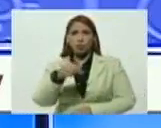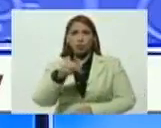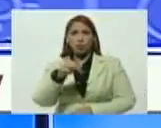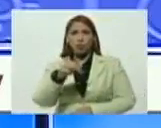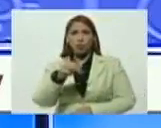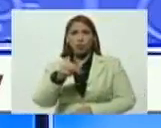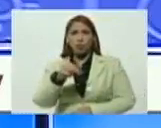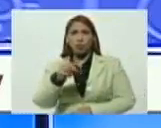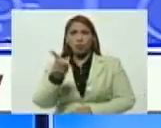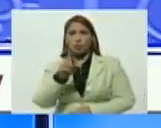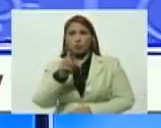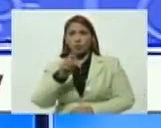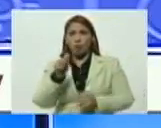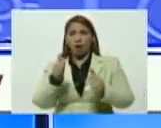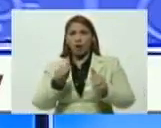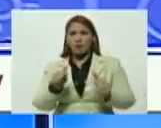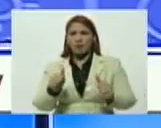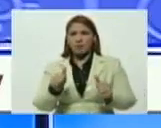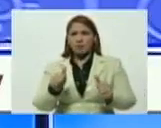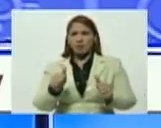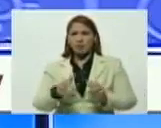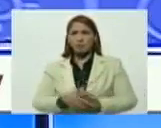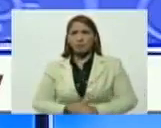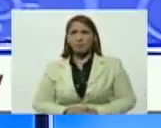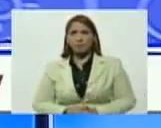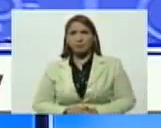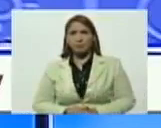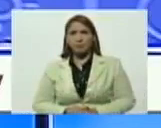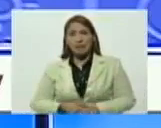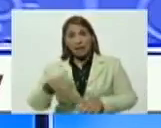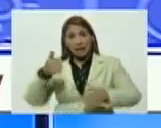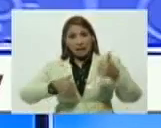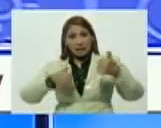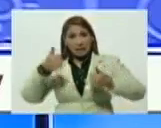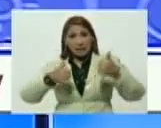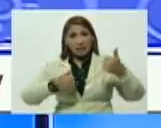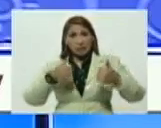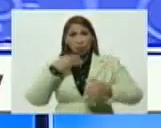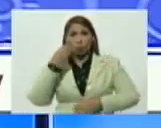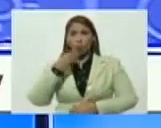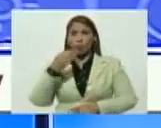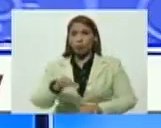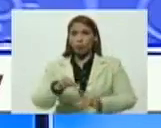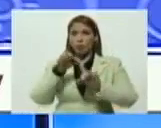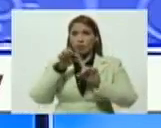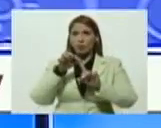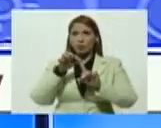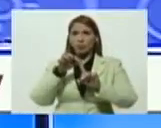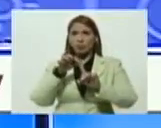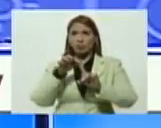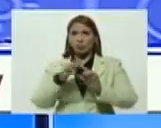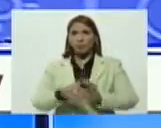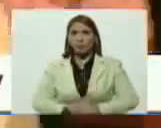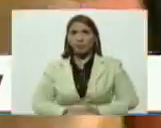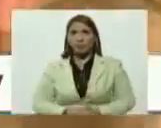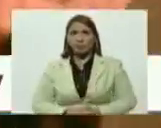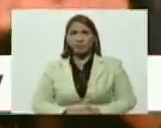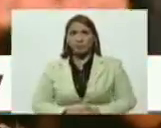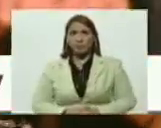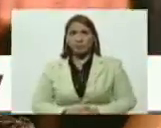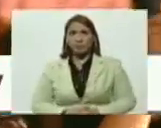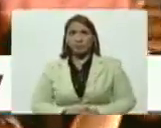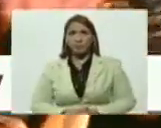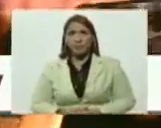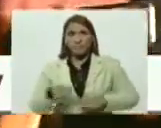No es un artista de Hollywood, no, es el candidato de la juventud electo en las elecciones primarias abiertas en